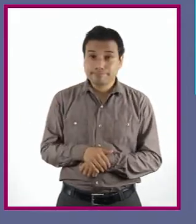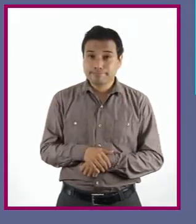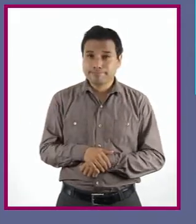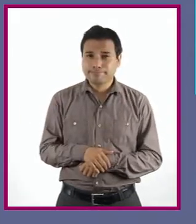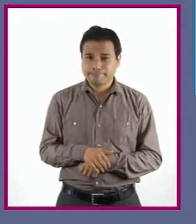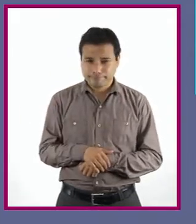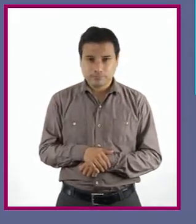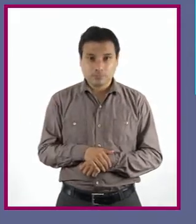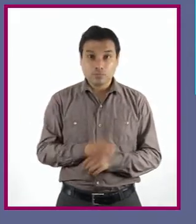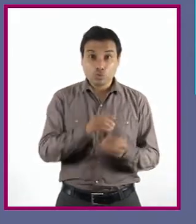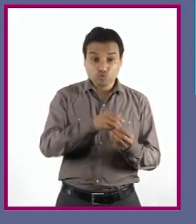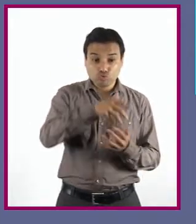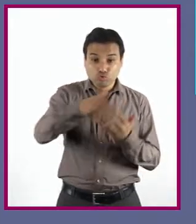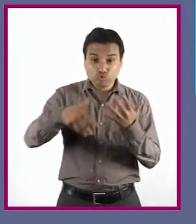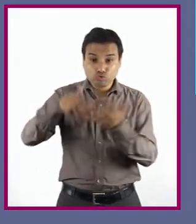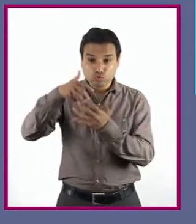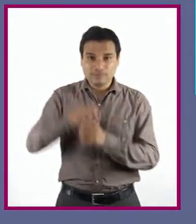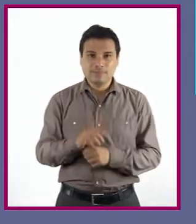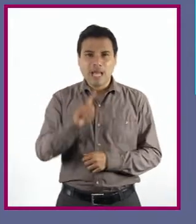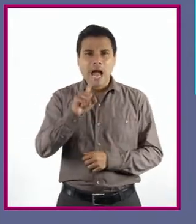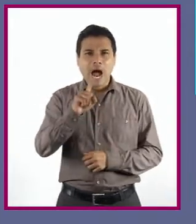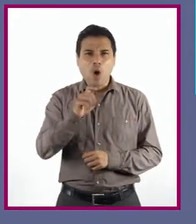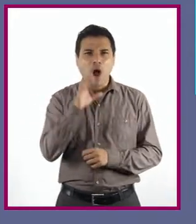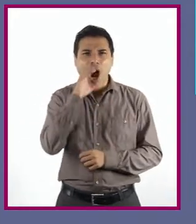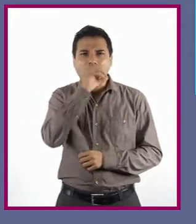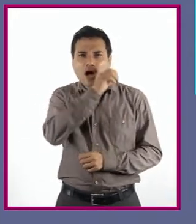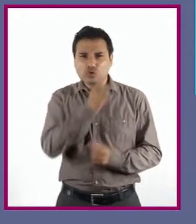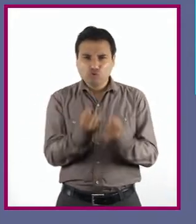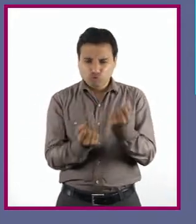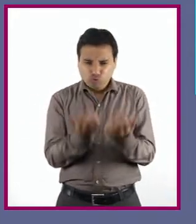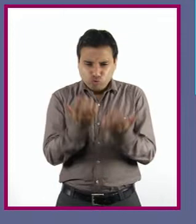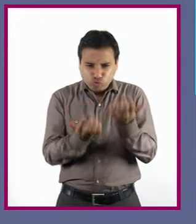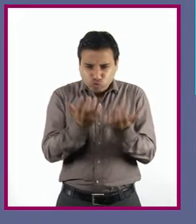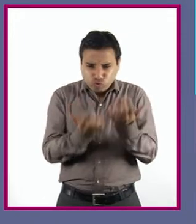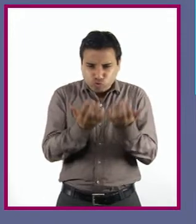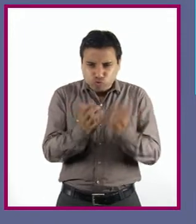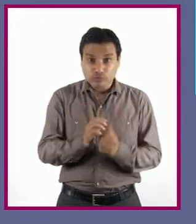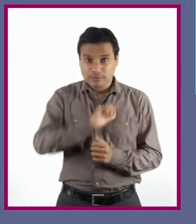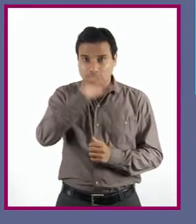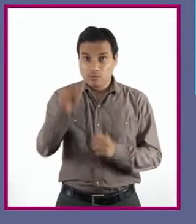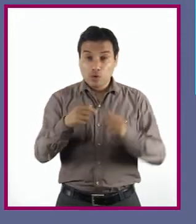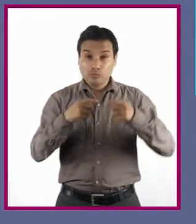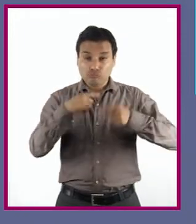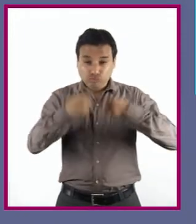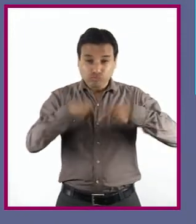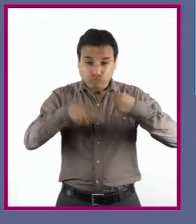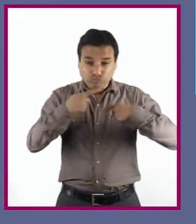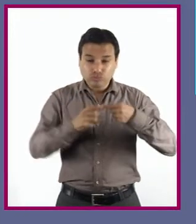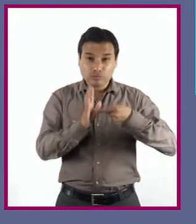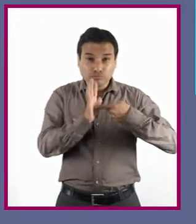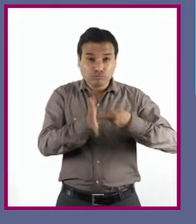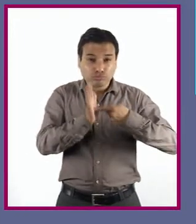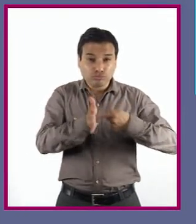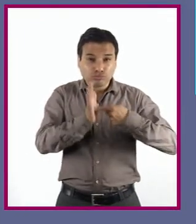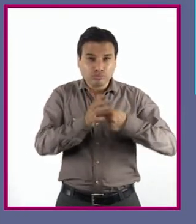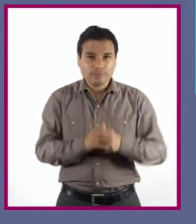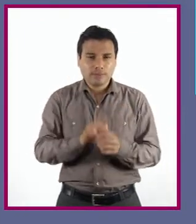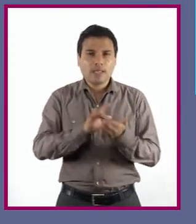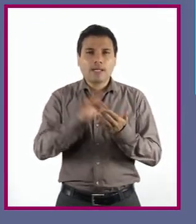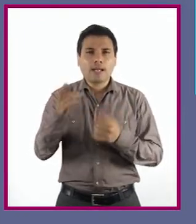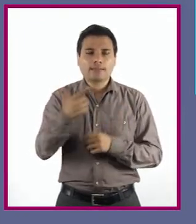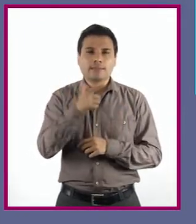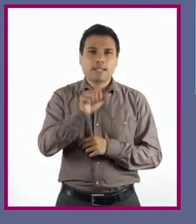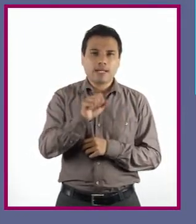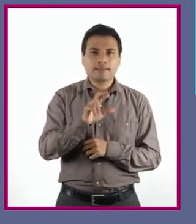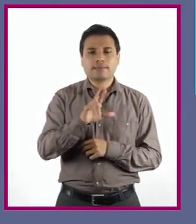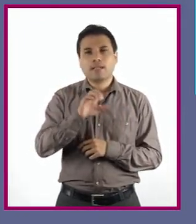aprovecha el vapor que proviene del agua hirviente que es calentada por diferentes tipos de combustibles, ya sea gas, carbón o